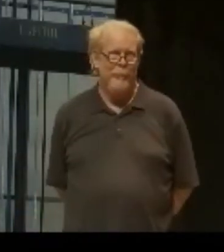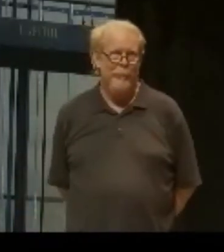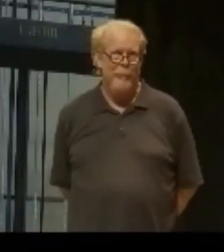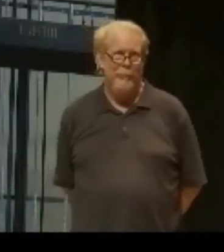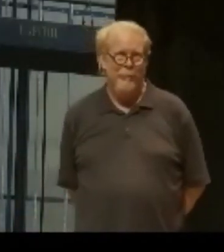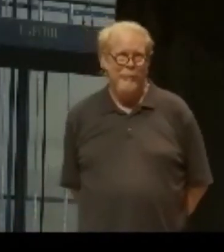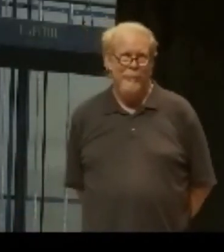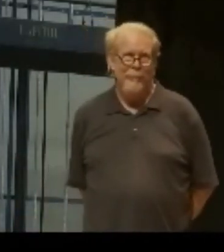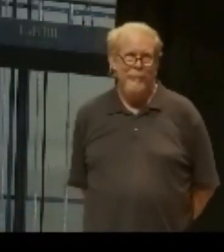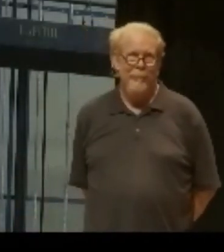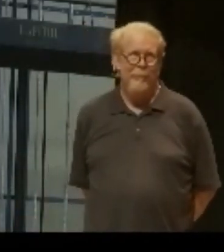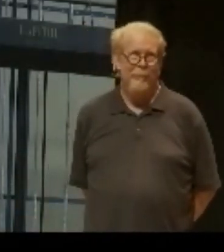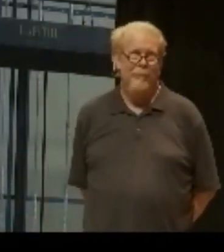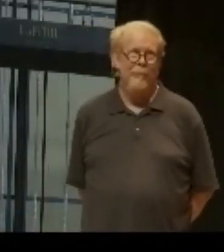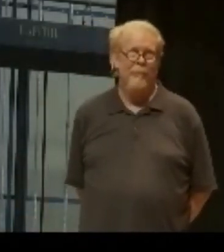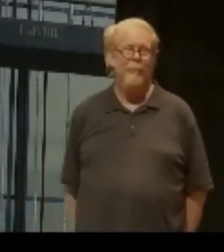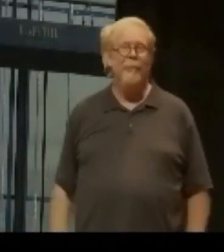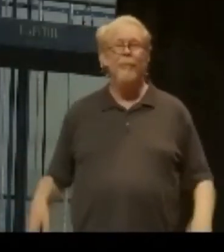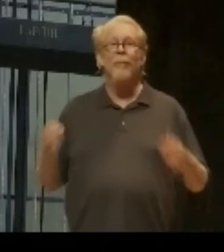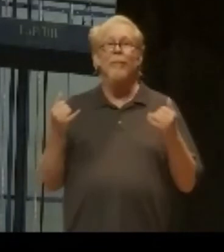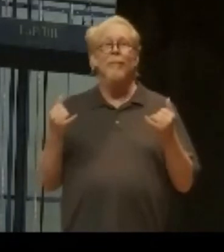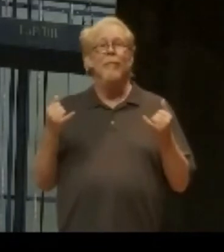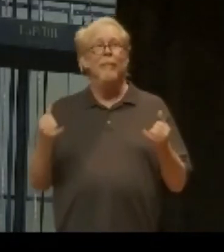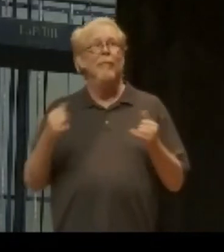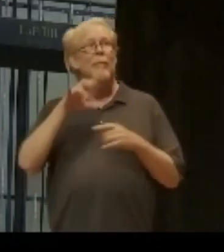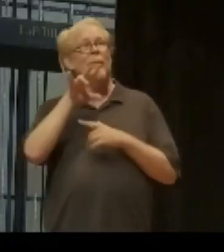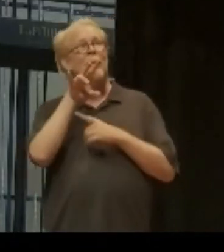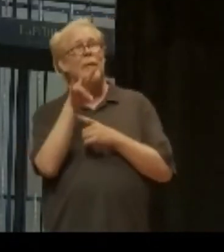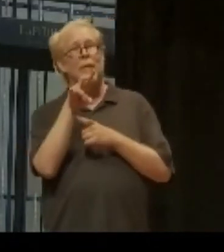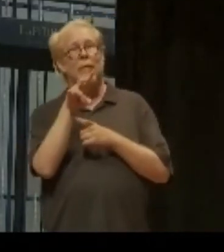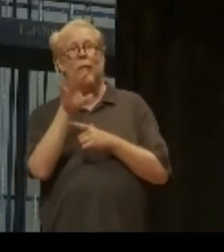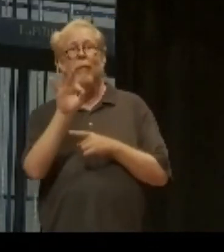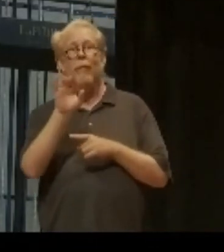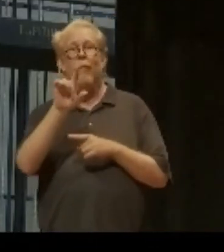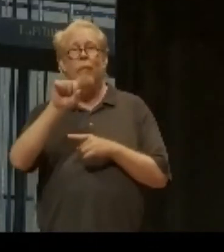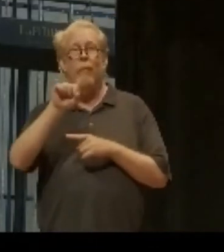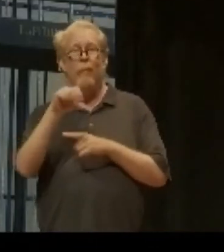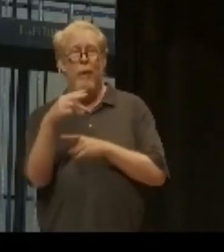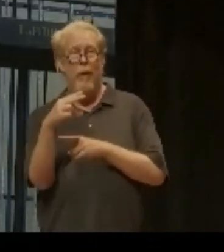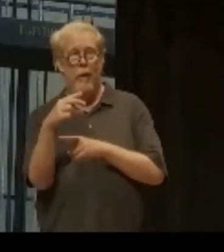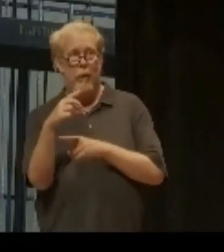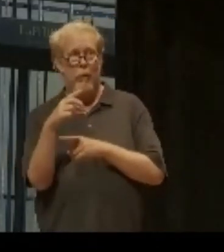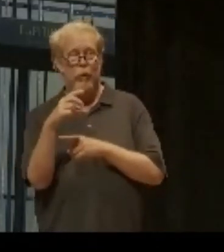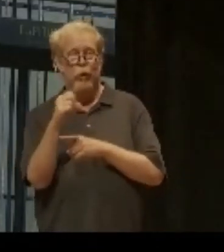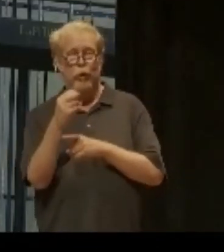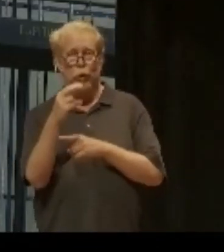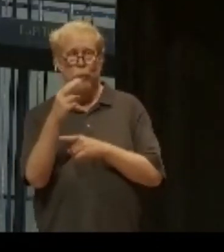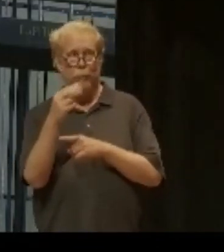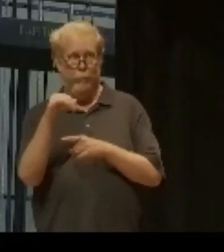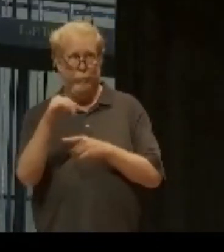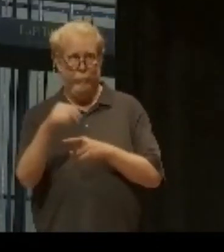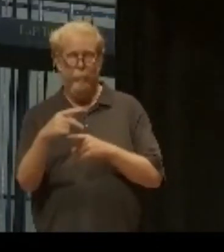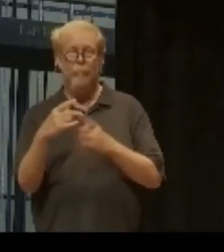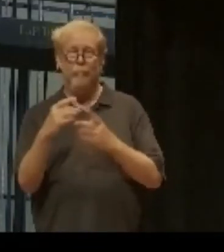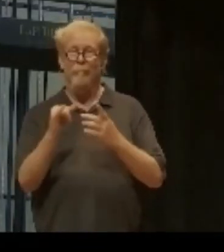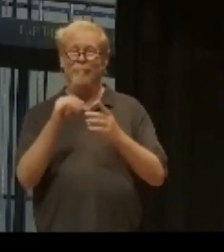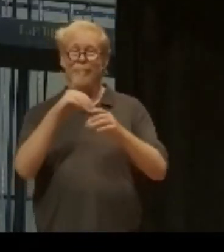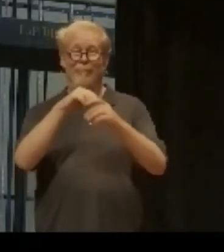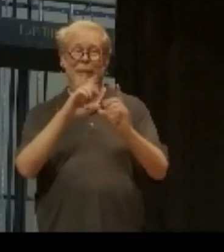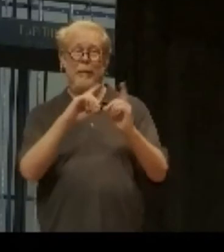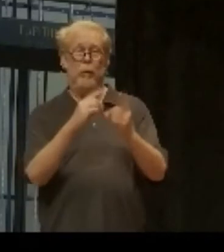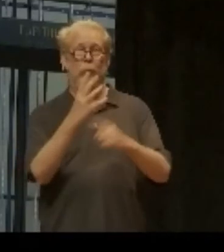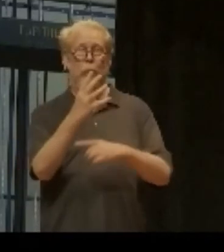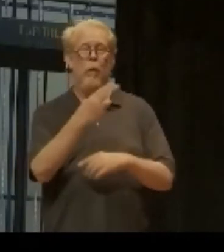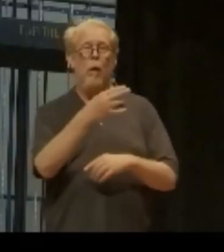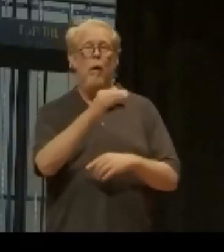estos sean considerados como campos Faro o Lighthouse. Actualmente hay 7 clases de bandera o aulas de bandera y en